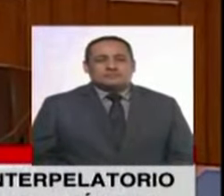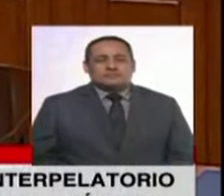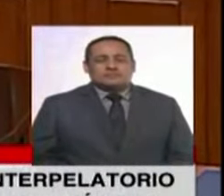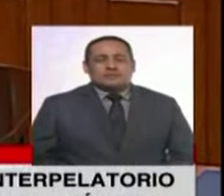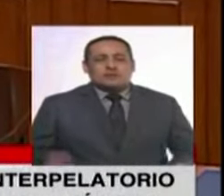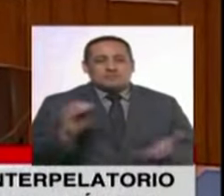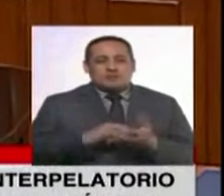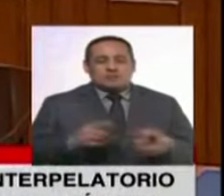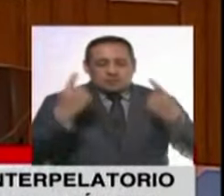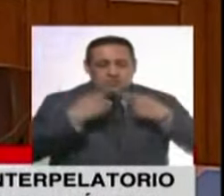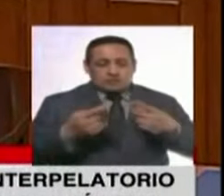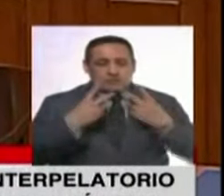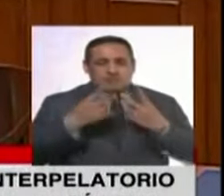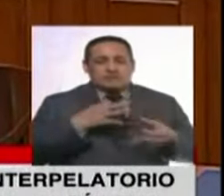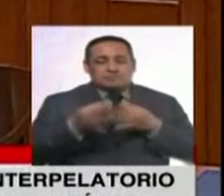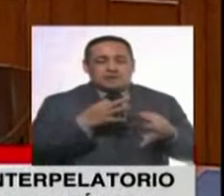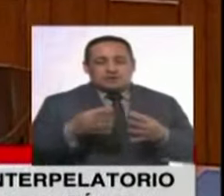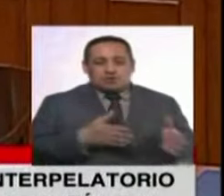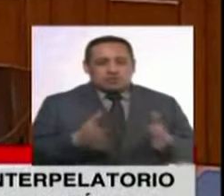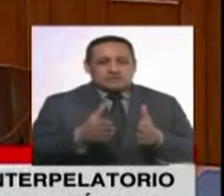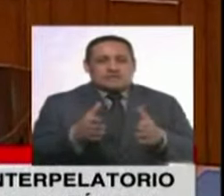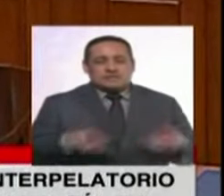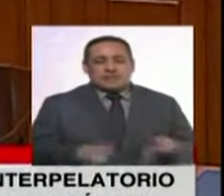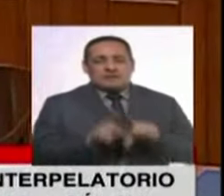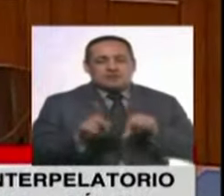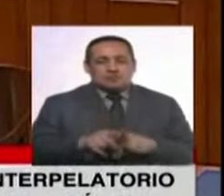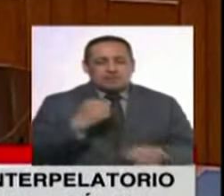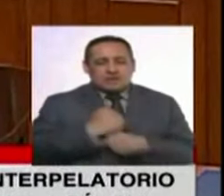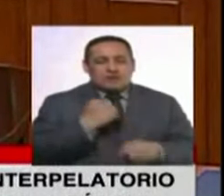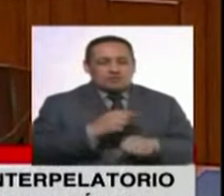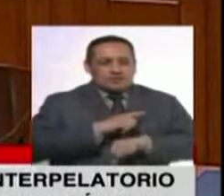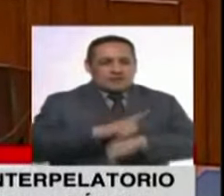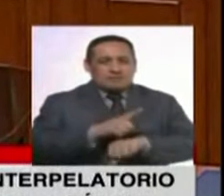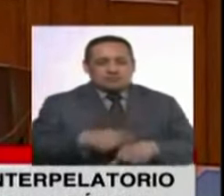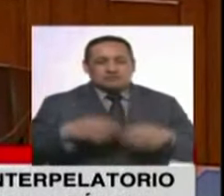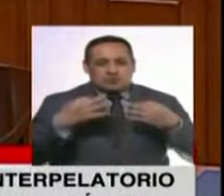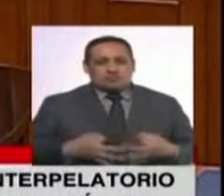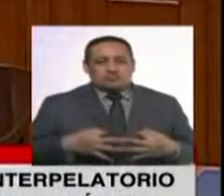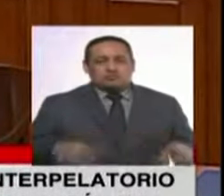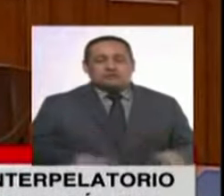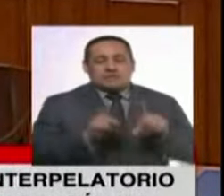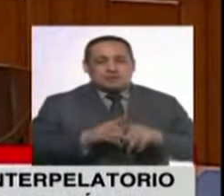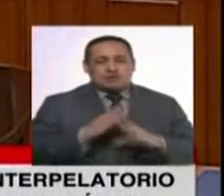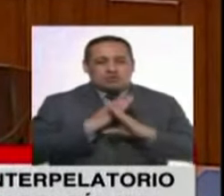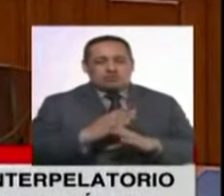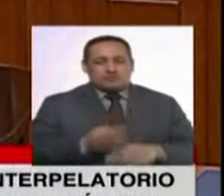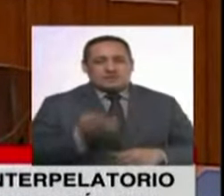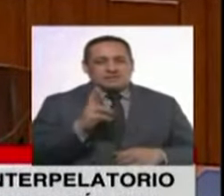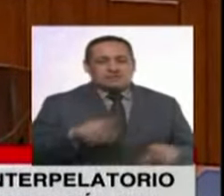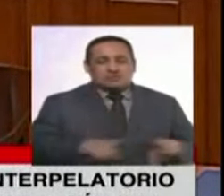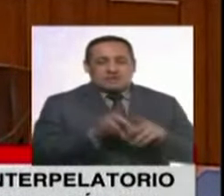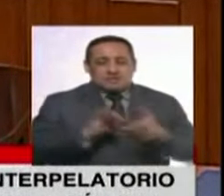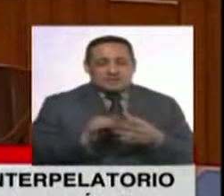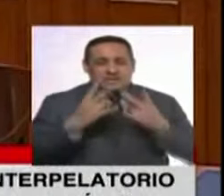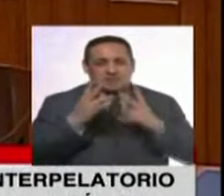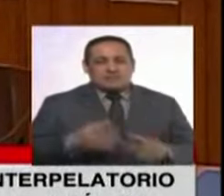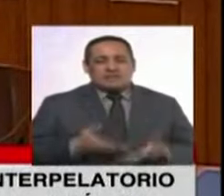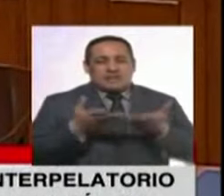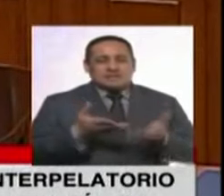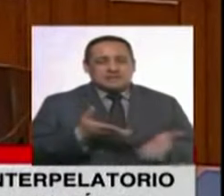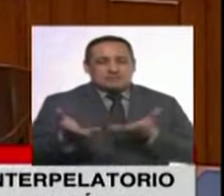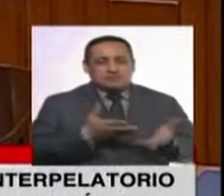otra disposición es de tipos orientadas a una actuación rápida y eficaz contra la inseguridad ciudadana y a la